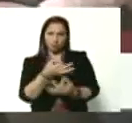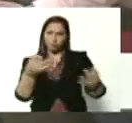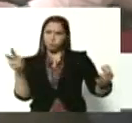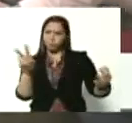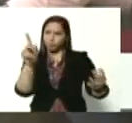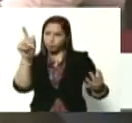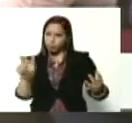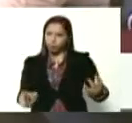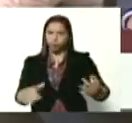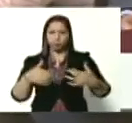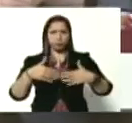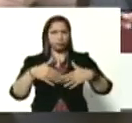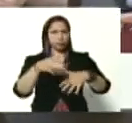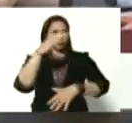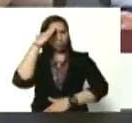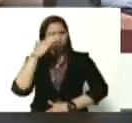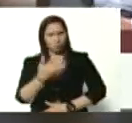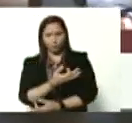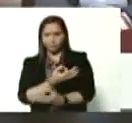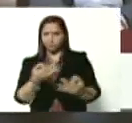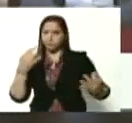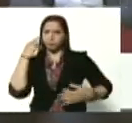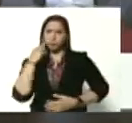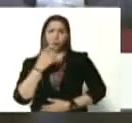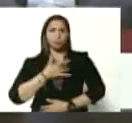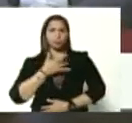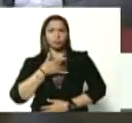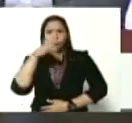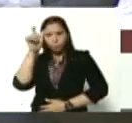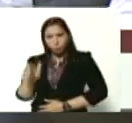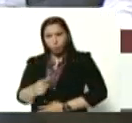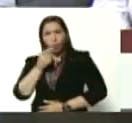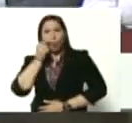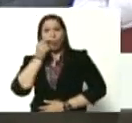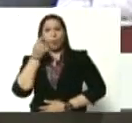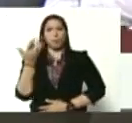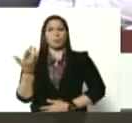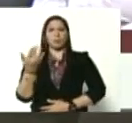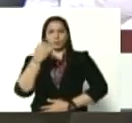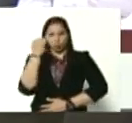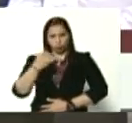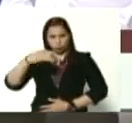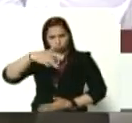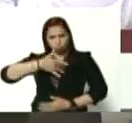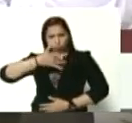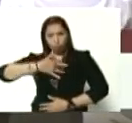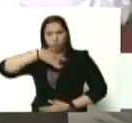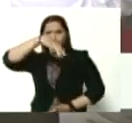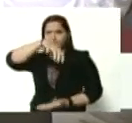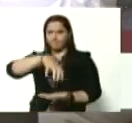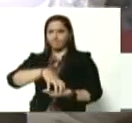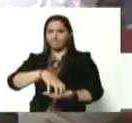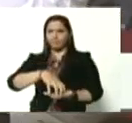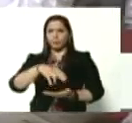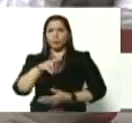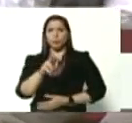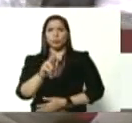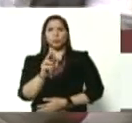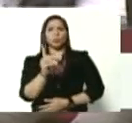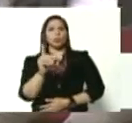soldado un extraordinario bolivariano un extraordinario zuliano rafael urdaneta